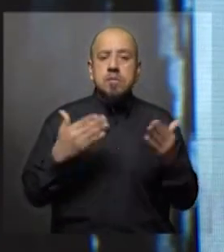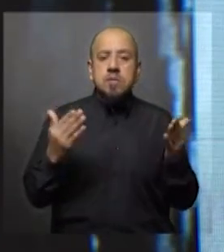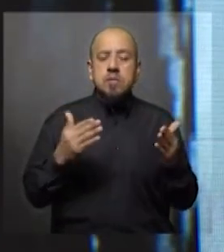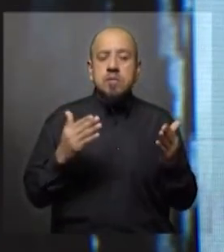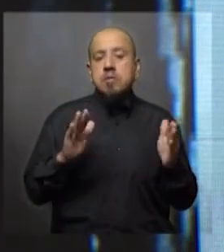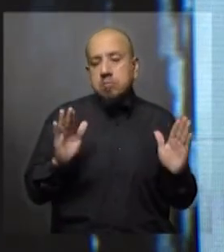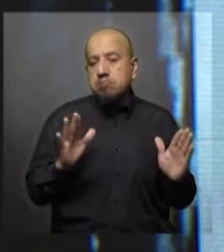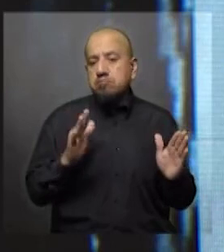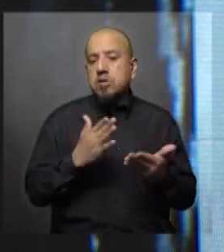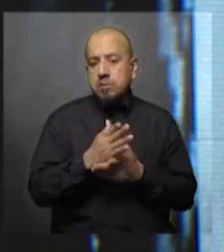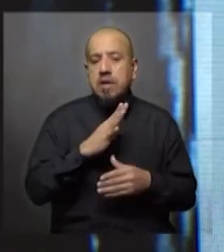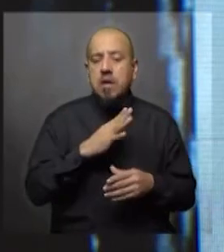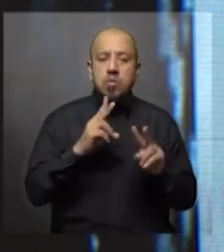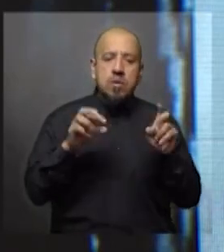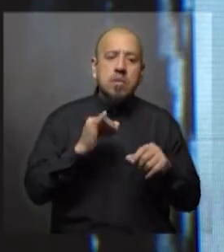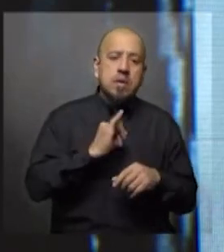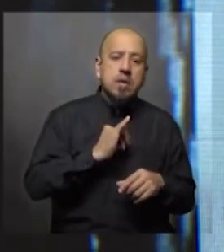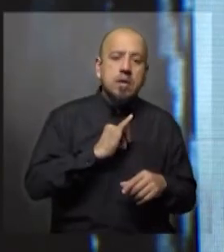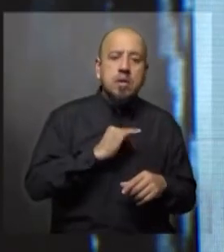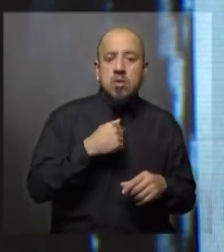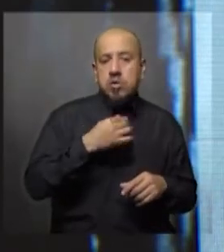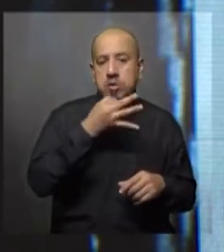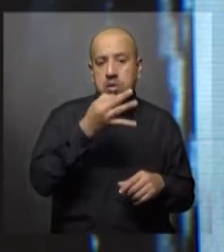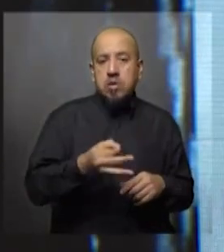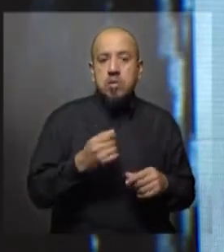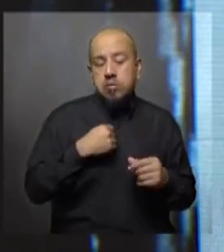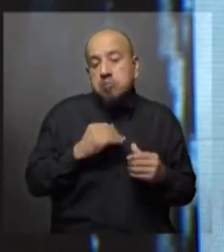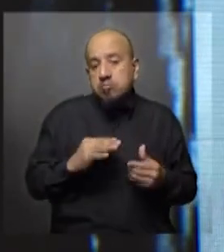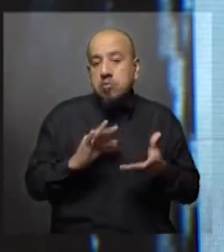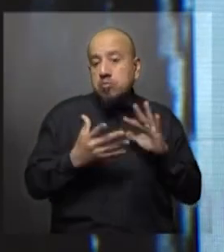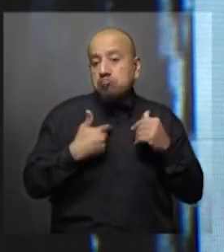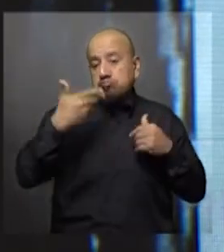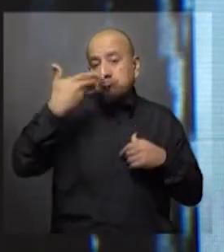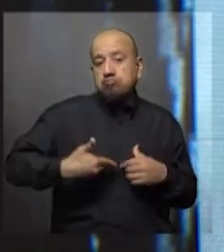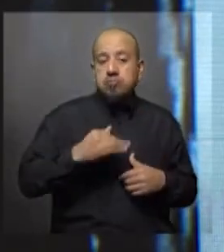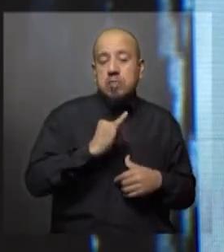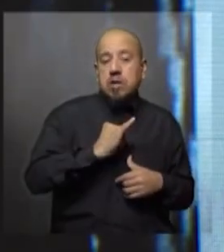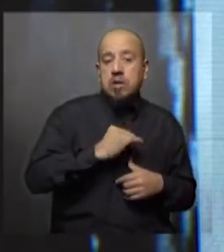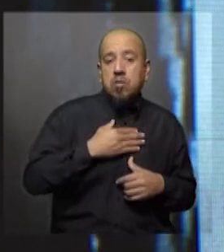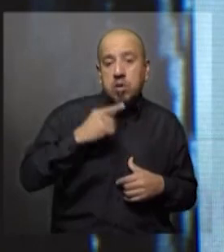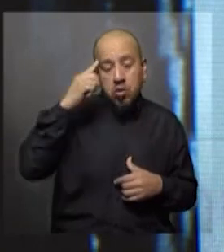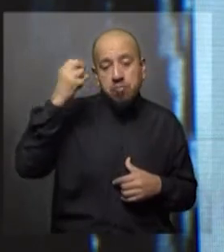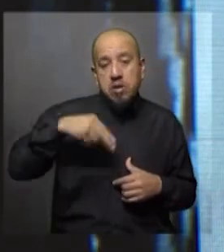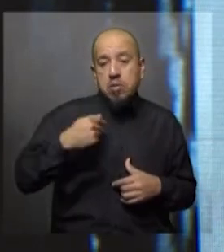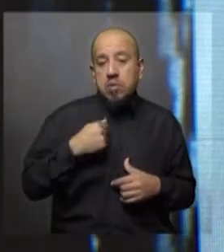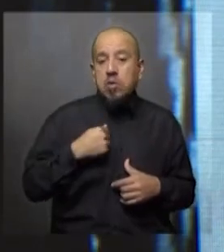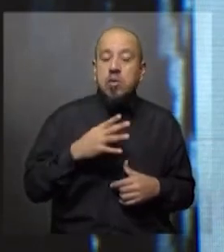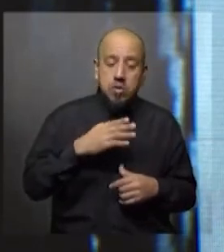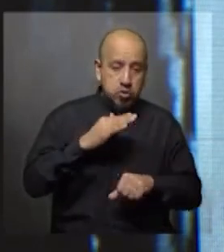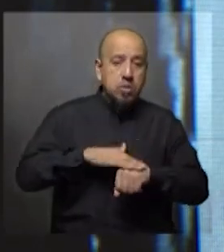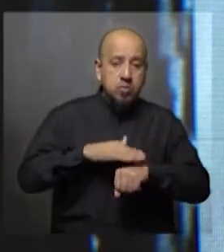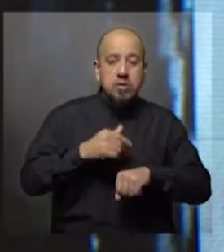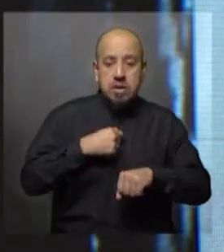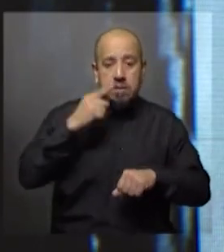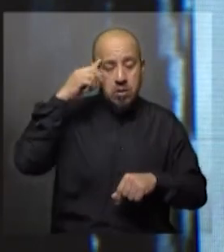planteemos hay una cuestión ideológica No yo lo que estoy diciendo también refleja una postura y Es bueno hacerse cargo de la postura